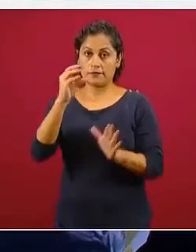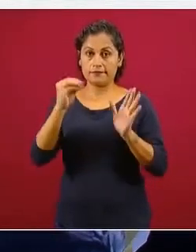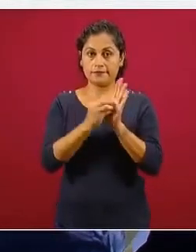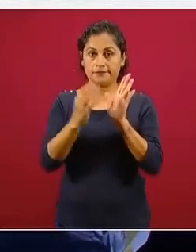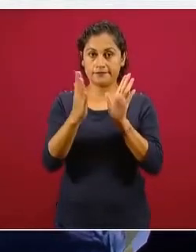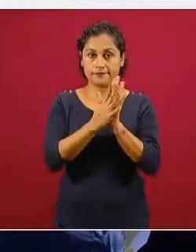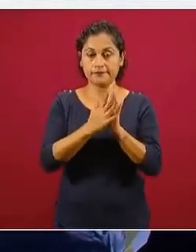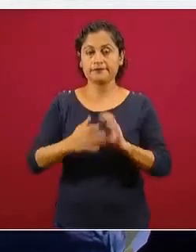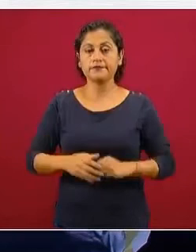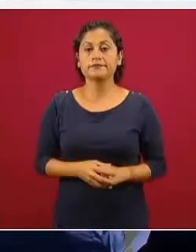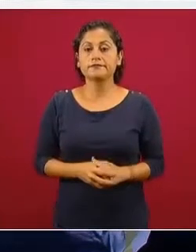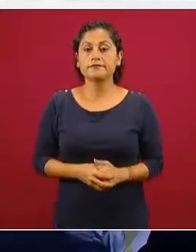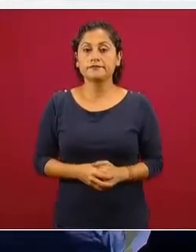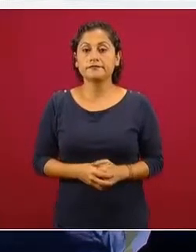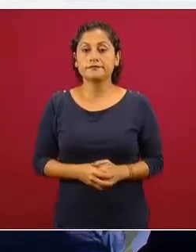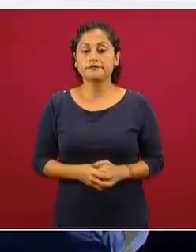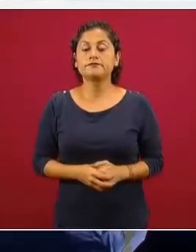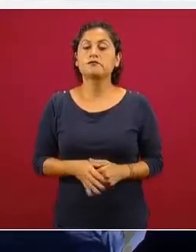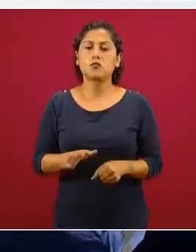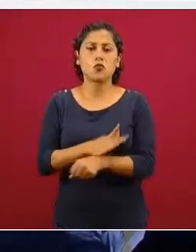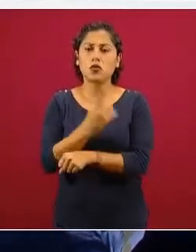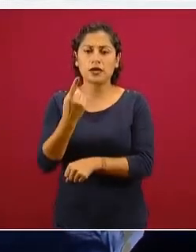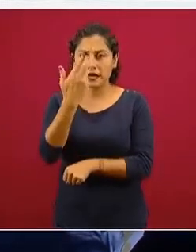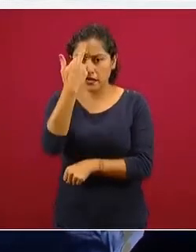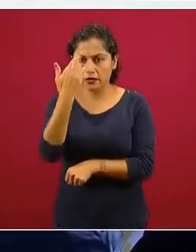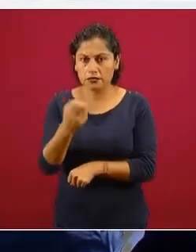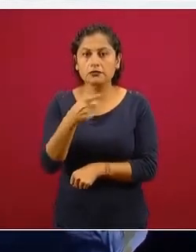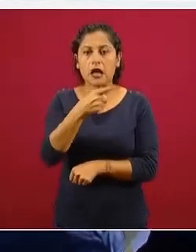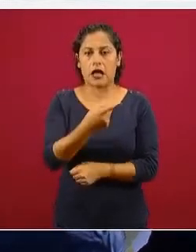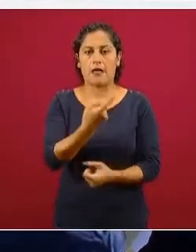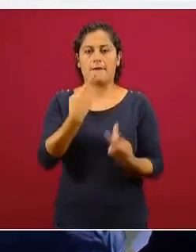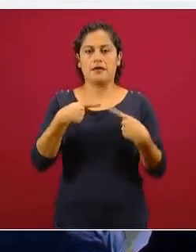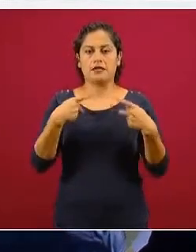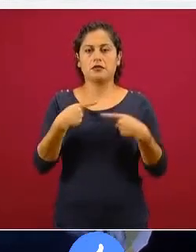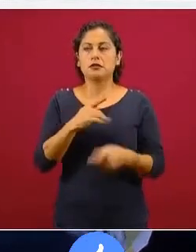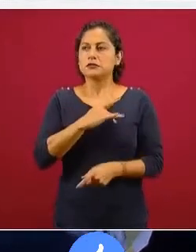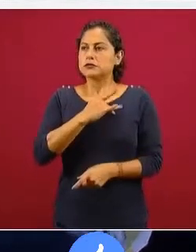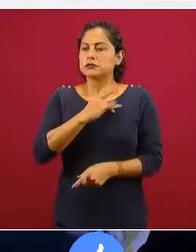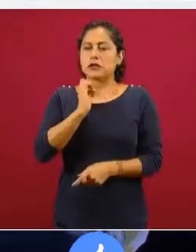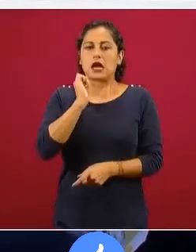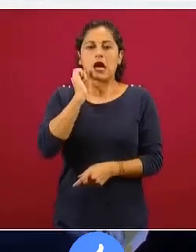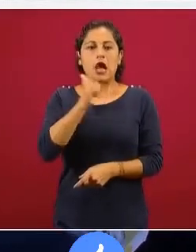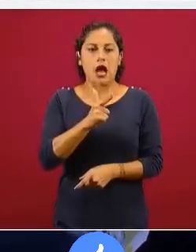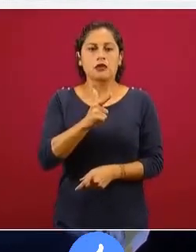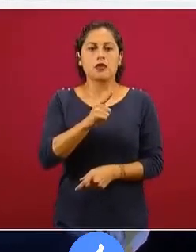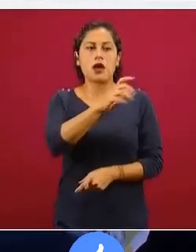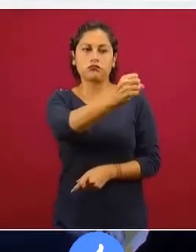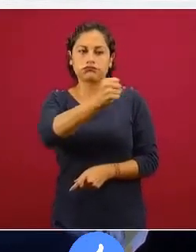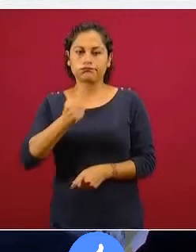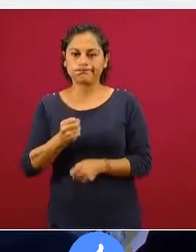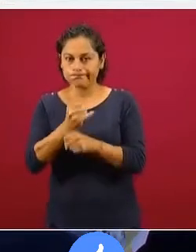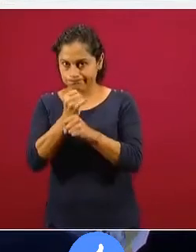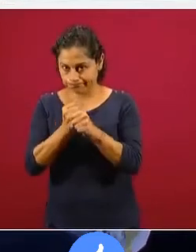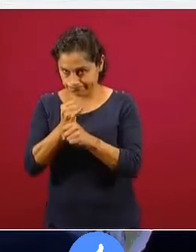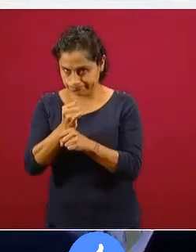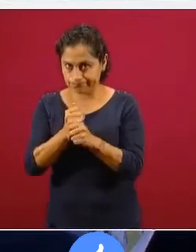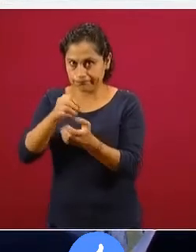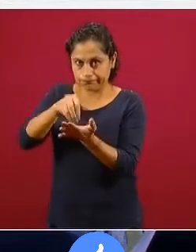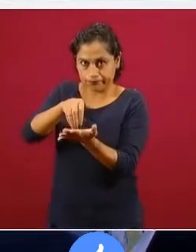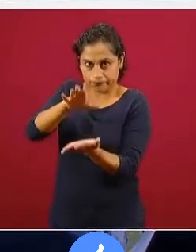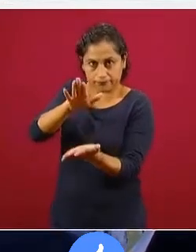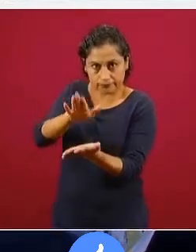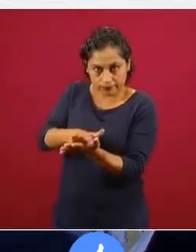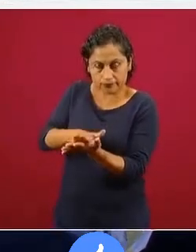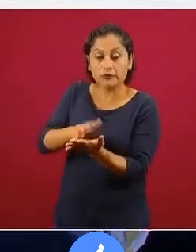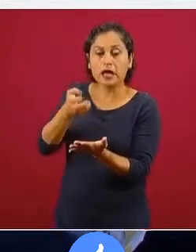presentaban justamente los signos y síntomas de la enfermedad y por eso ingresaron al protocolo de atención médica y de estudio